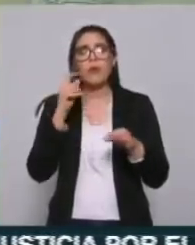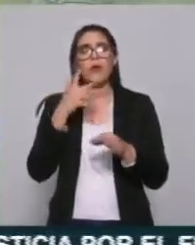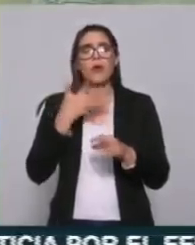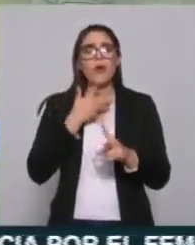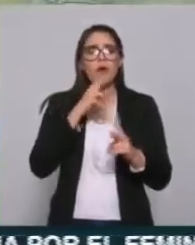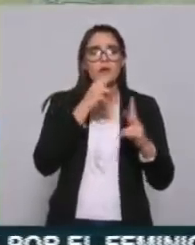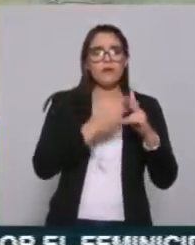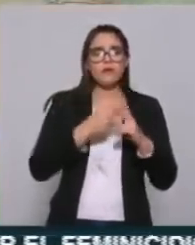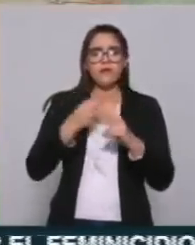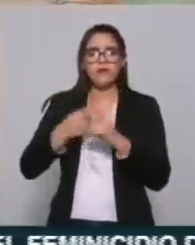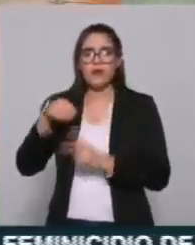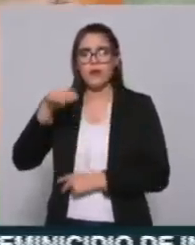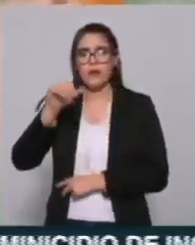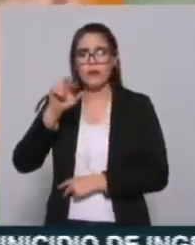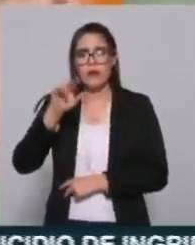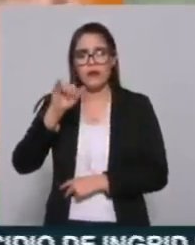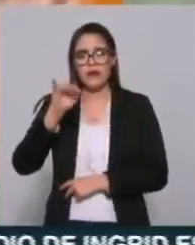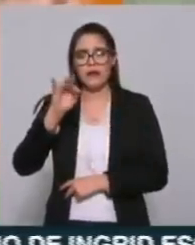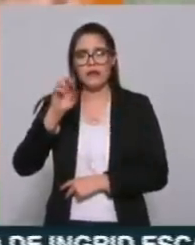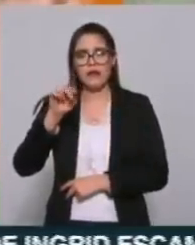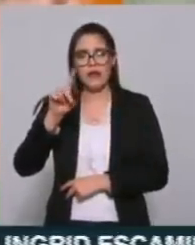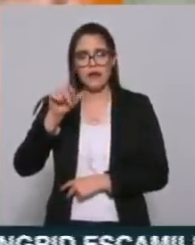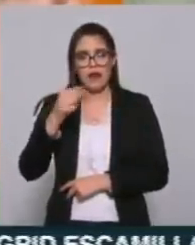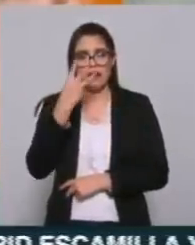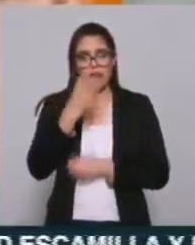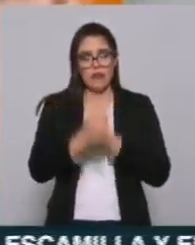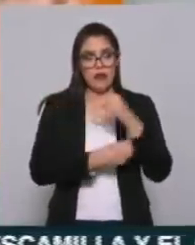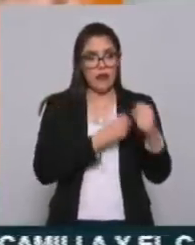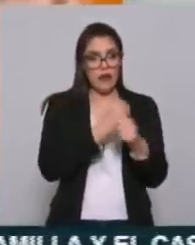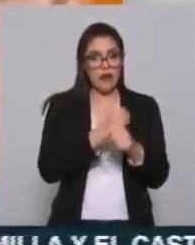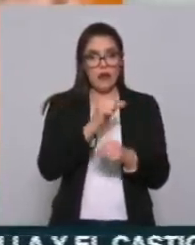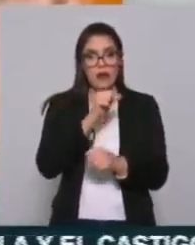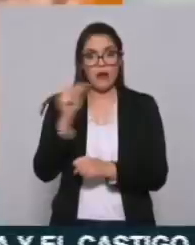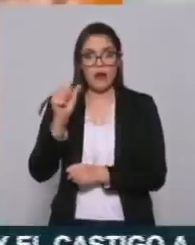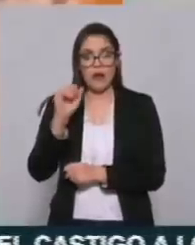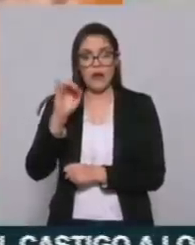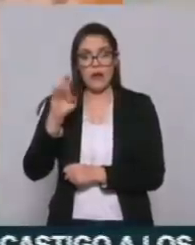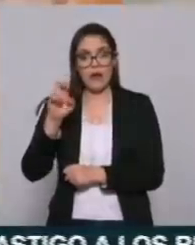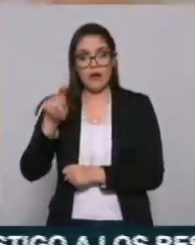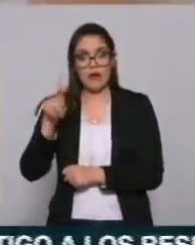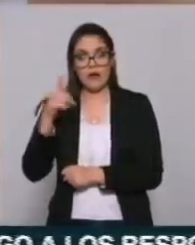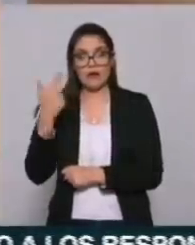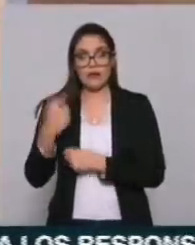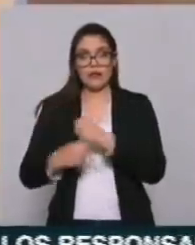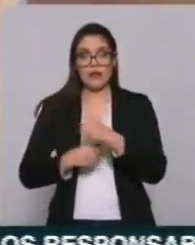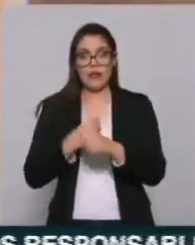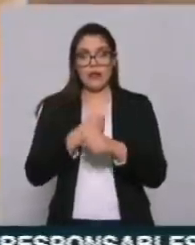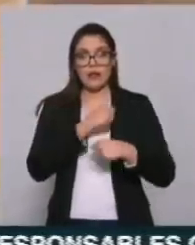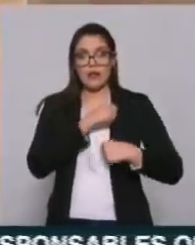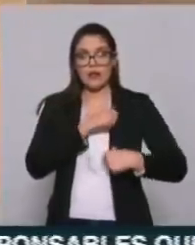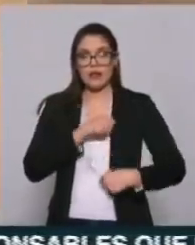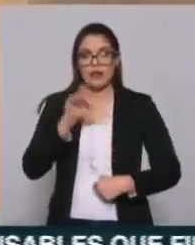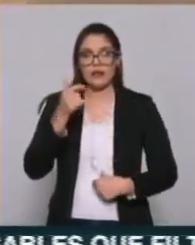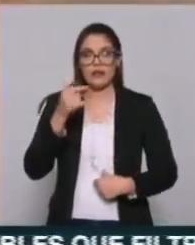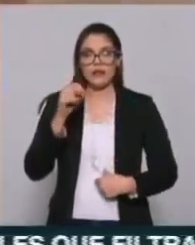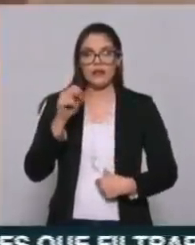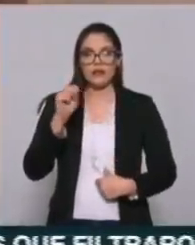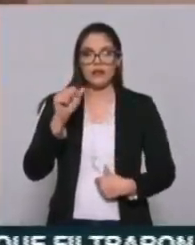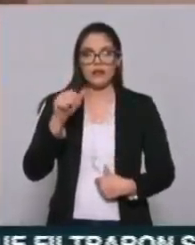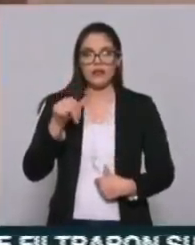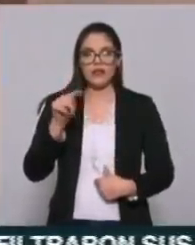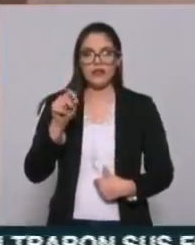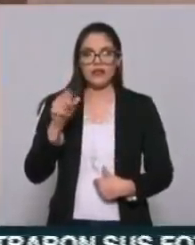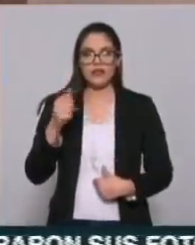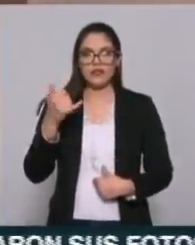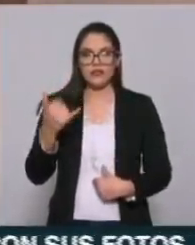hermanos María Fernanda Peña Cos, de 3 años, y Eric Azur Peña Cos, de 7 años, a manos de Diego Santoy Riverol. Los menores